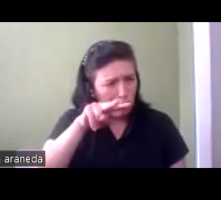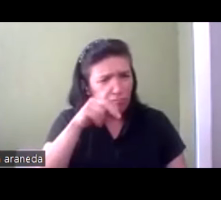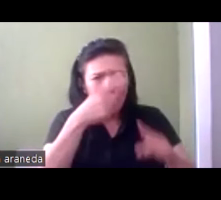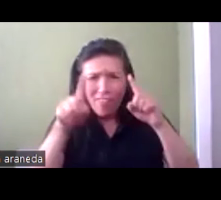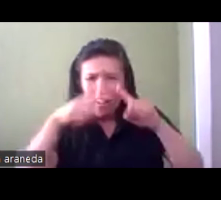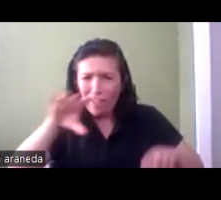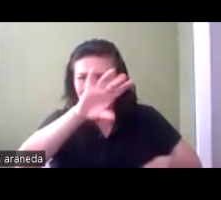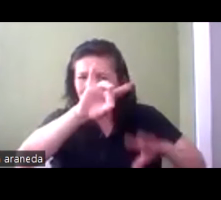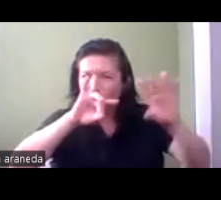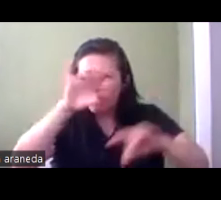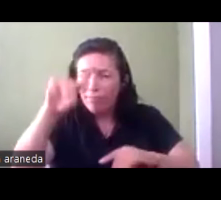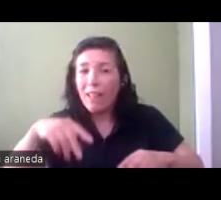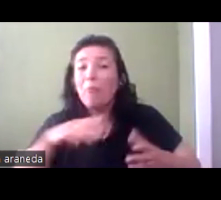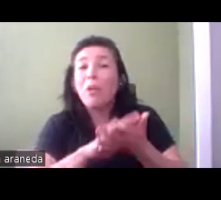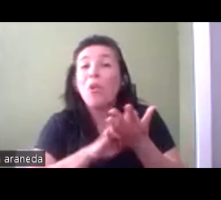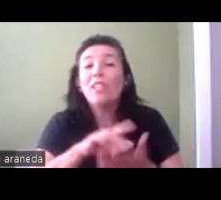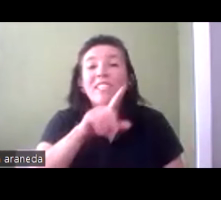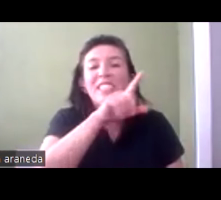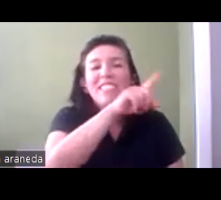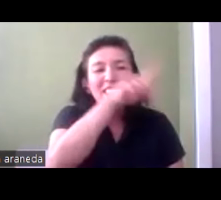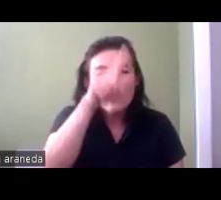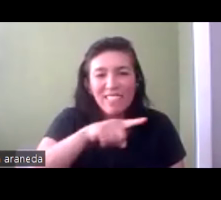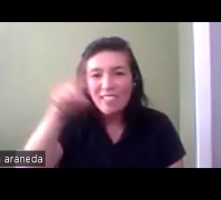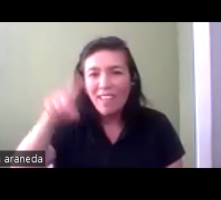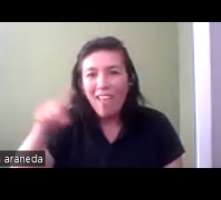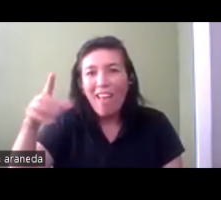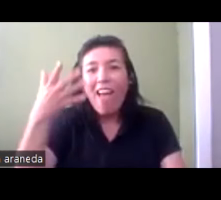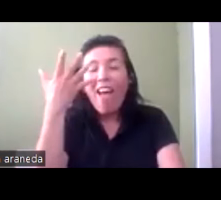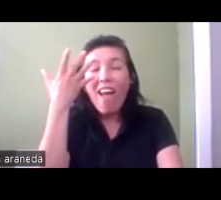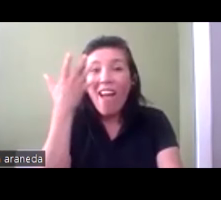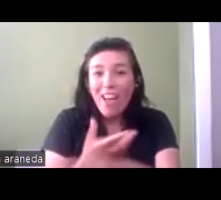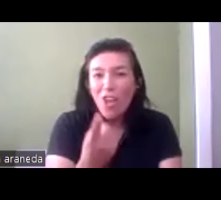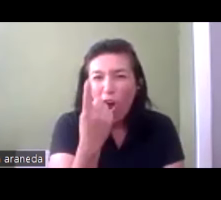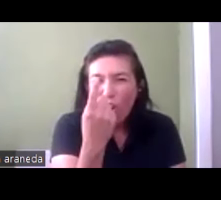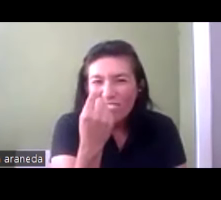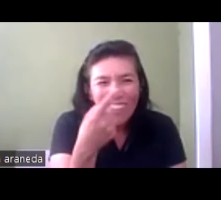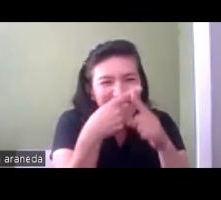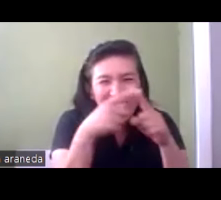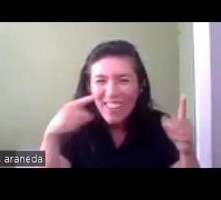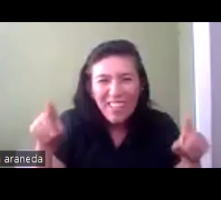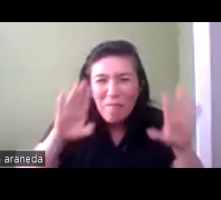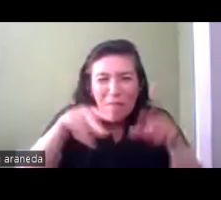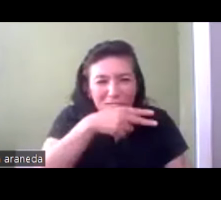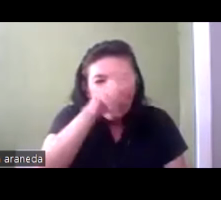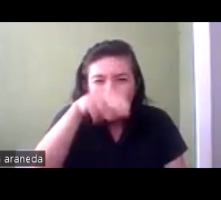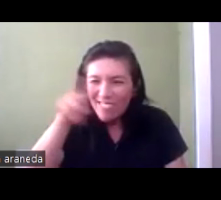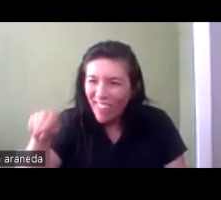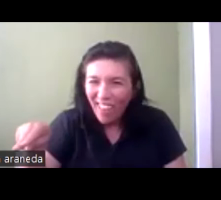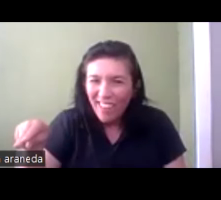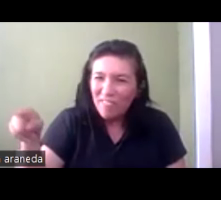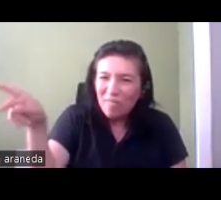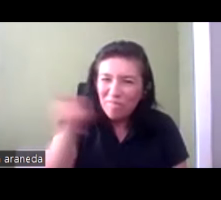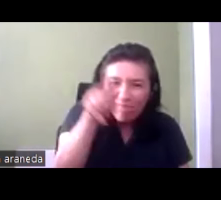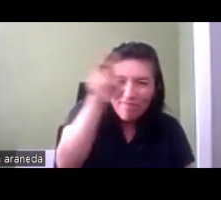al patrón decorativo zigzag, reconoció al menos 11 variantes, ¿ya? Tenemos, por ejemplo, que el patrón